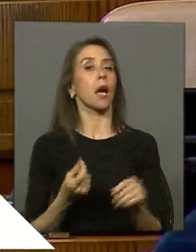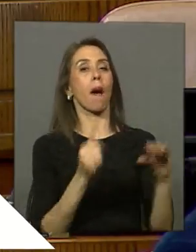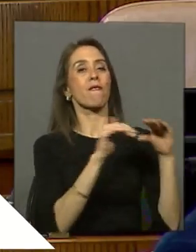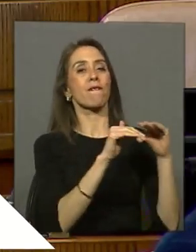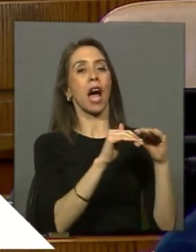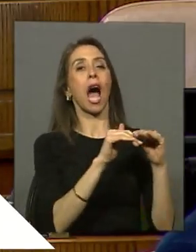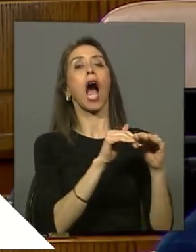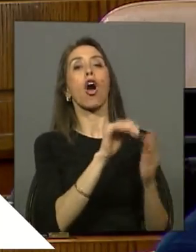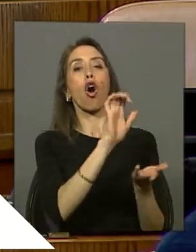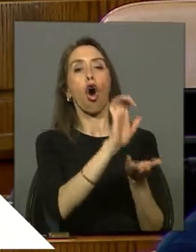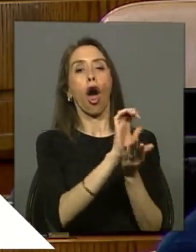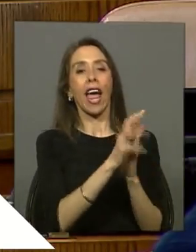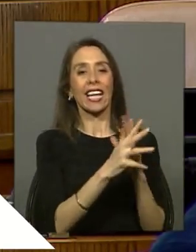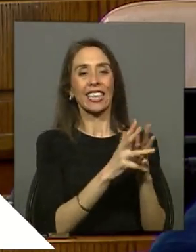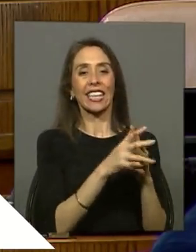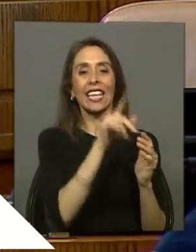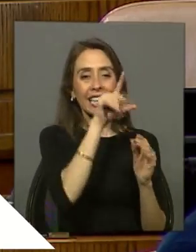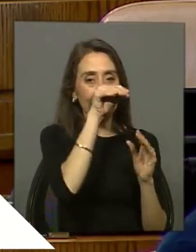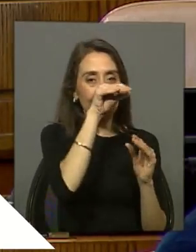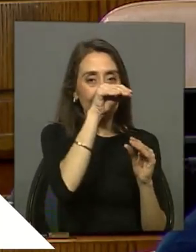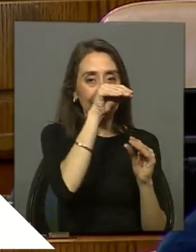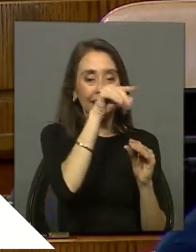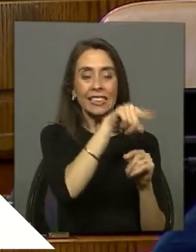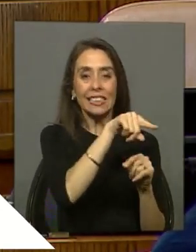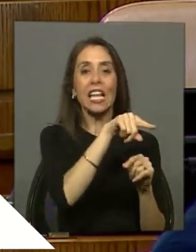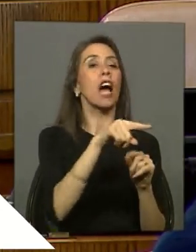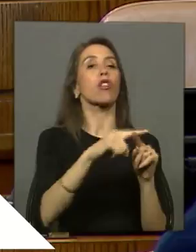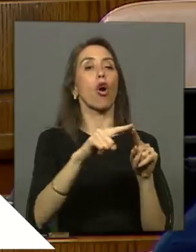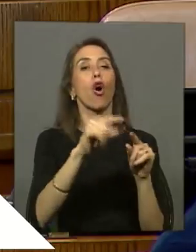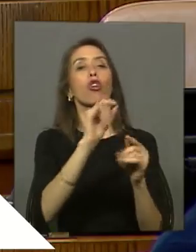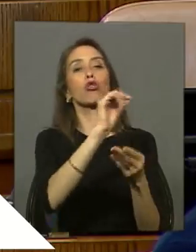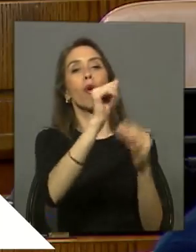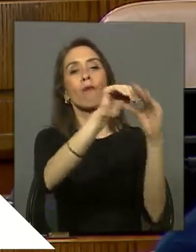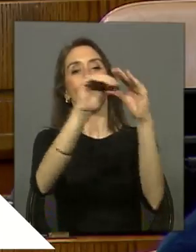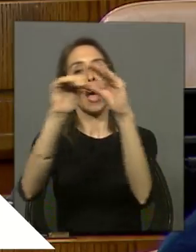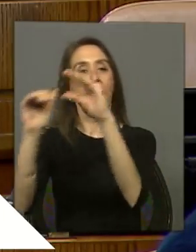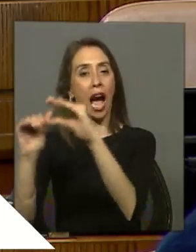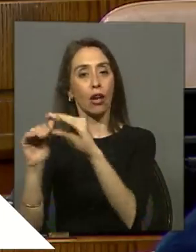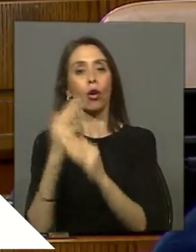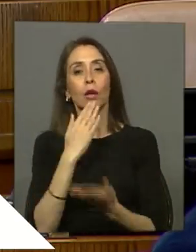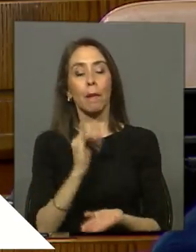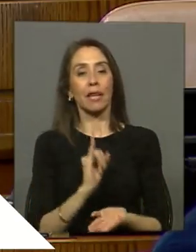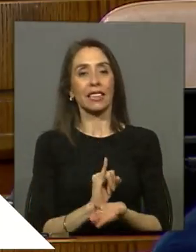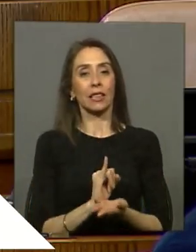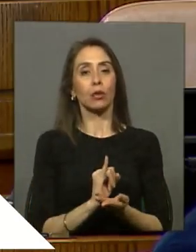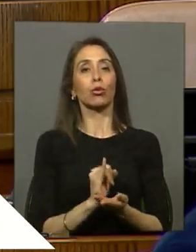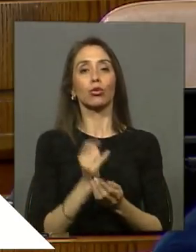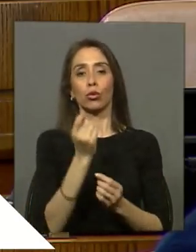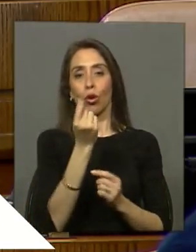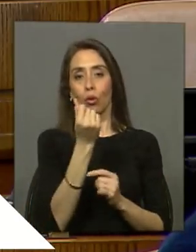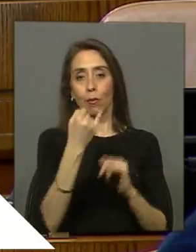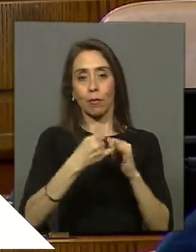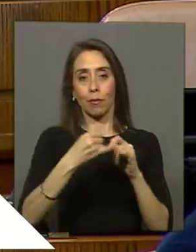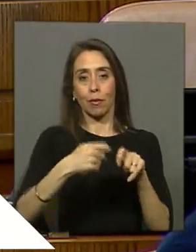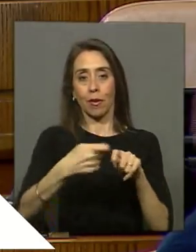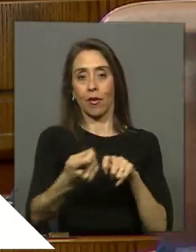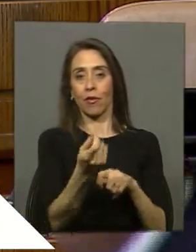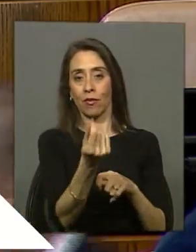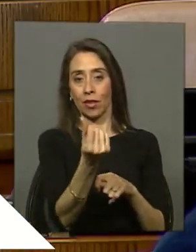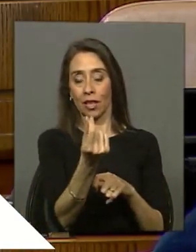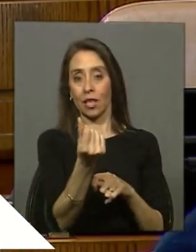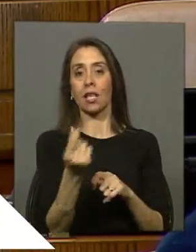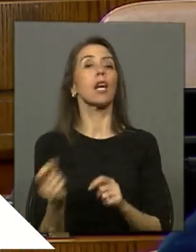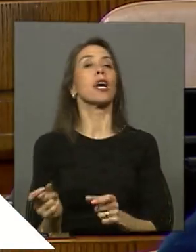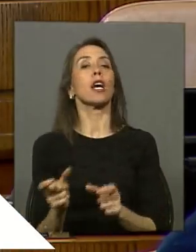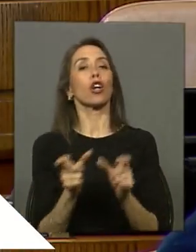de las empresas bancarias cualquiera sea su naturaleza y de las entidades financieras cuyo control no esté encomendado